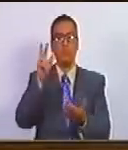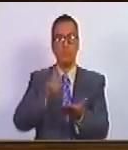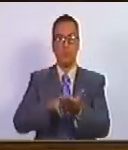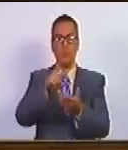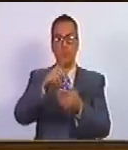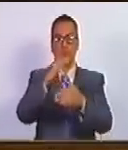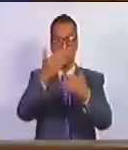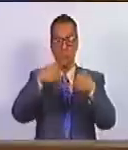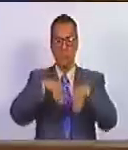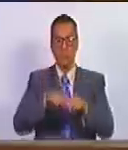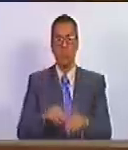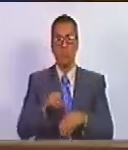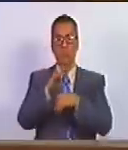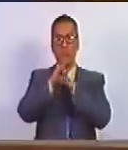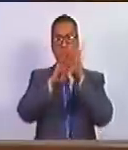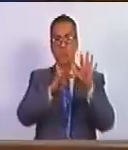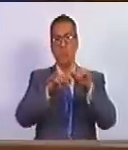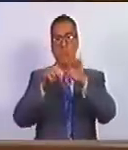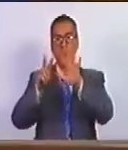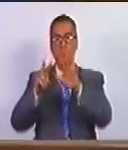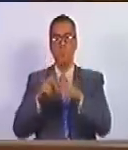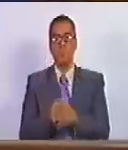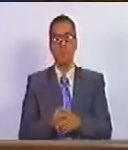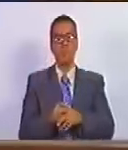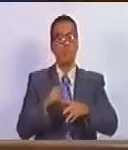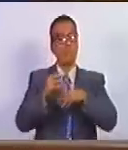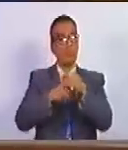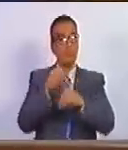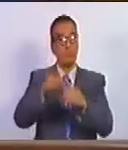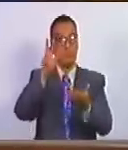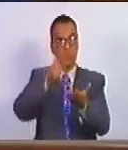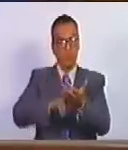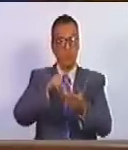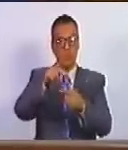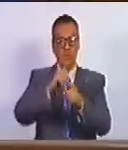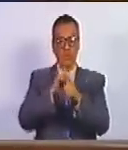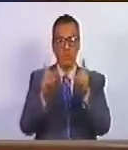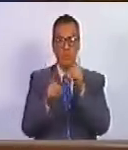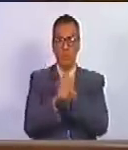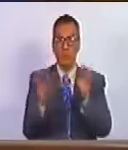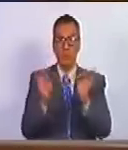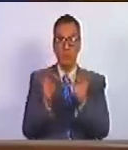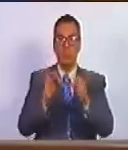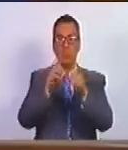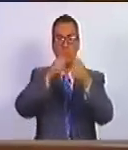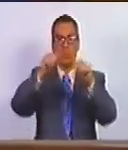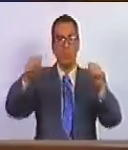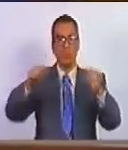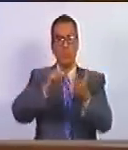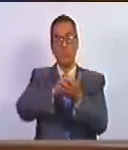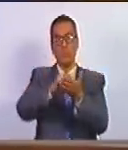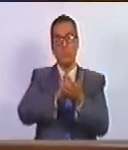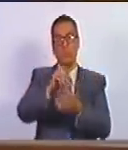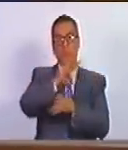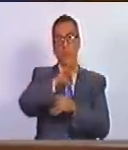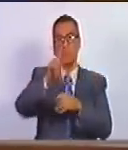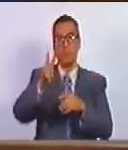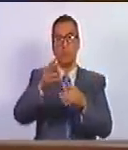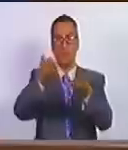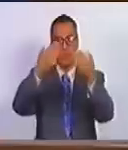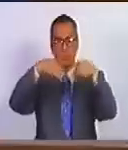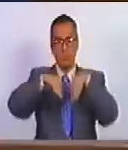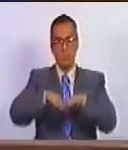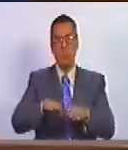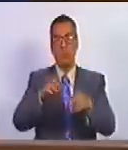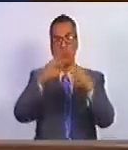aprobado. Siguiente. 97º. Se propone aprobar sin modificación el epígrafe del artículo 42, que pasa a ser